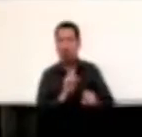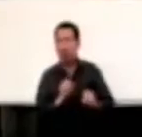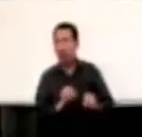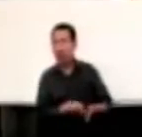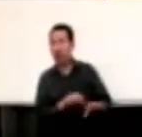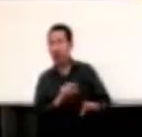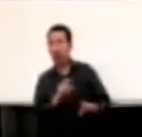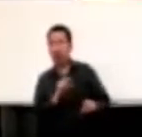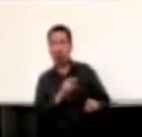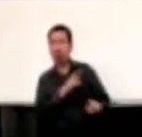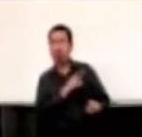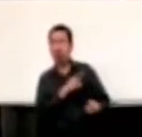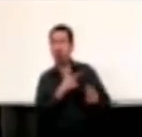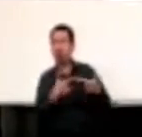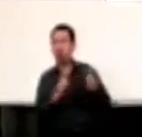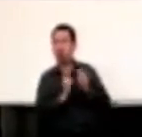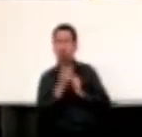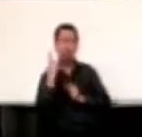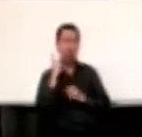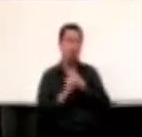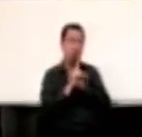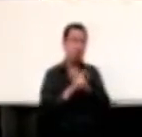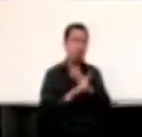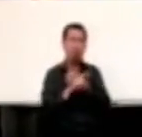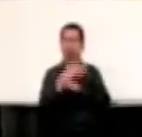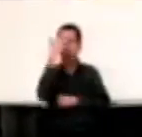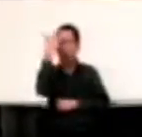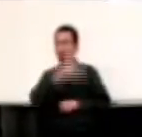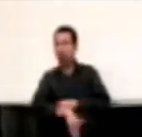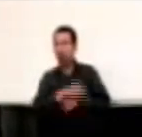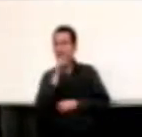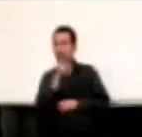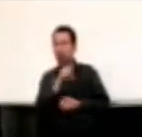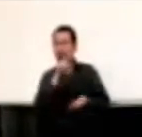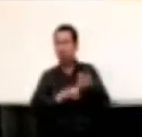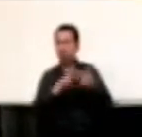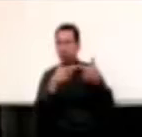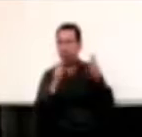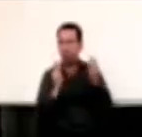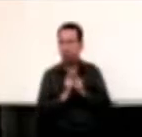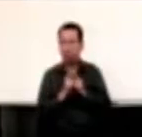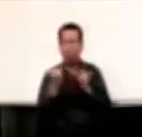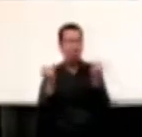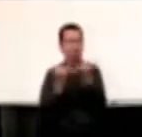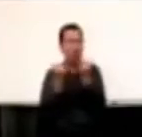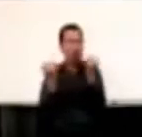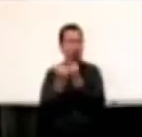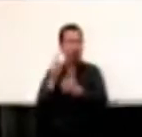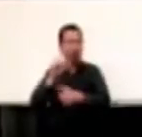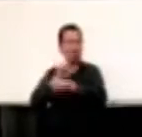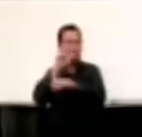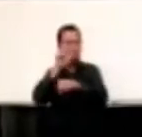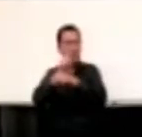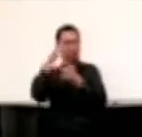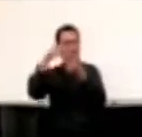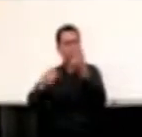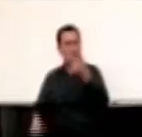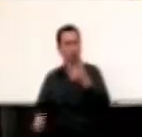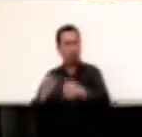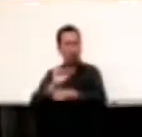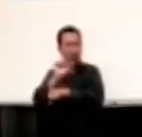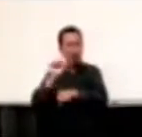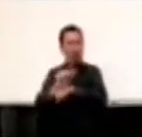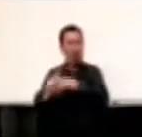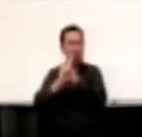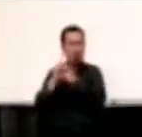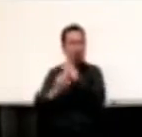shock, a cualquier, digamos, crisis, ¿no?, de partidos como las que habíamos visto en América Latina, que eran tan recurrentes, ¿no? Y la